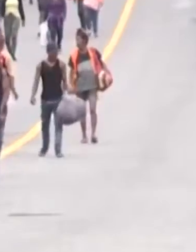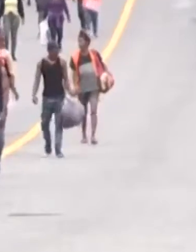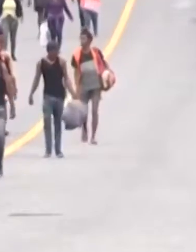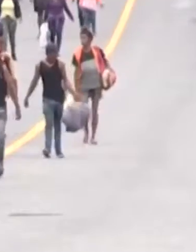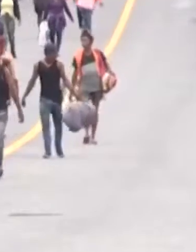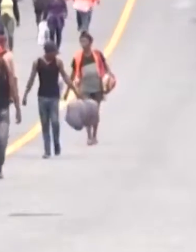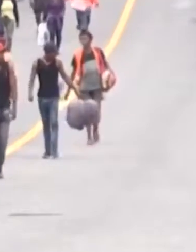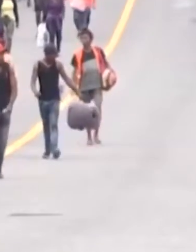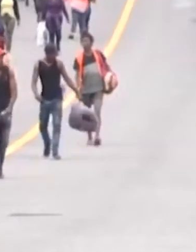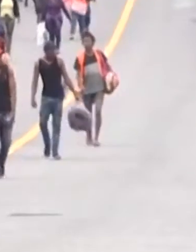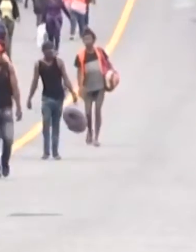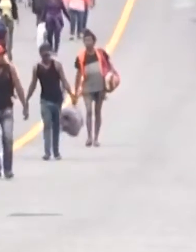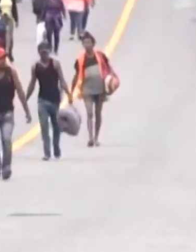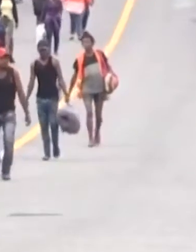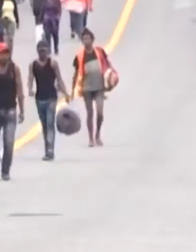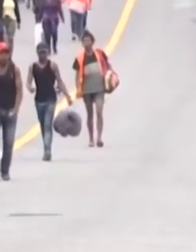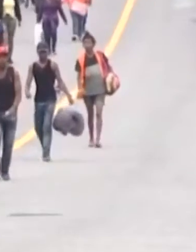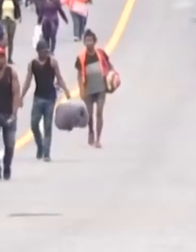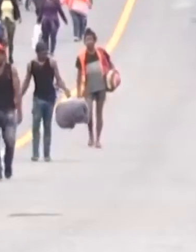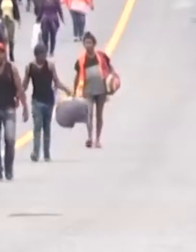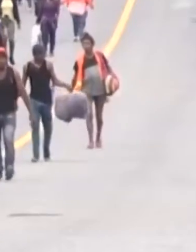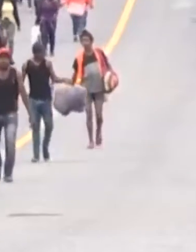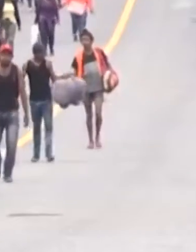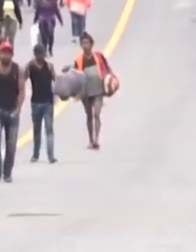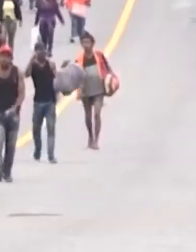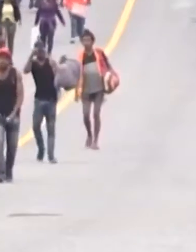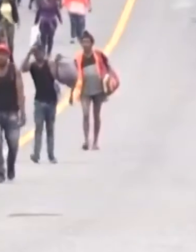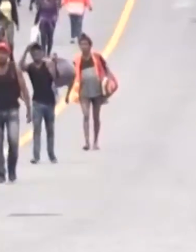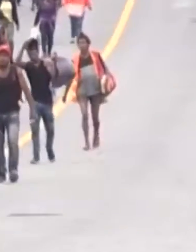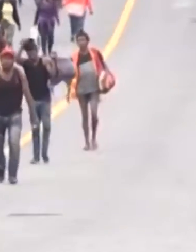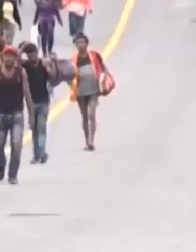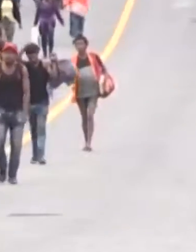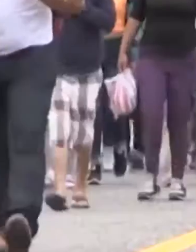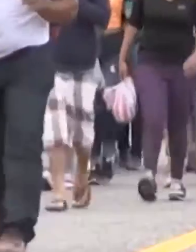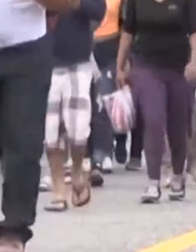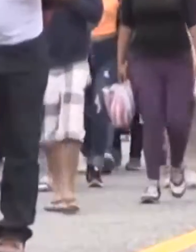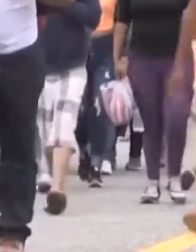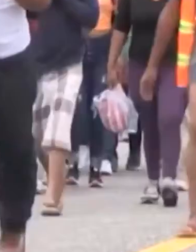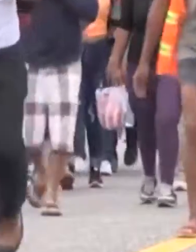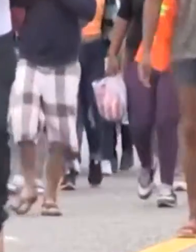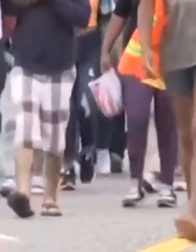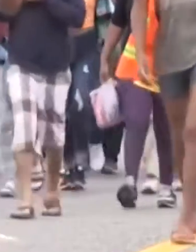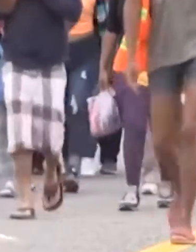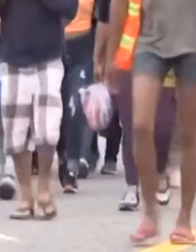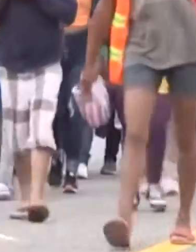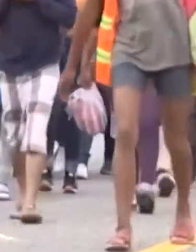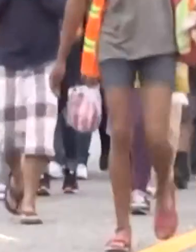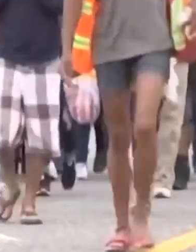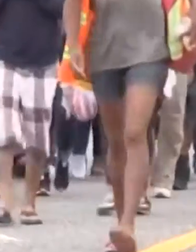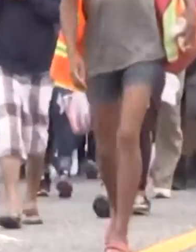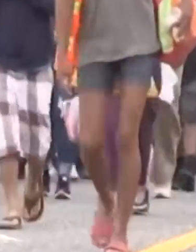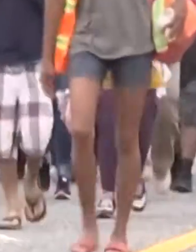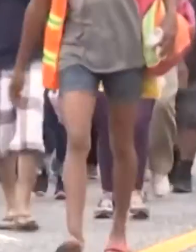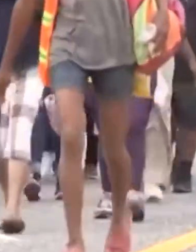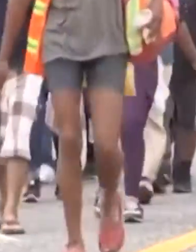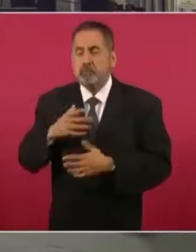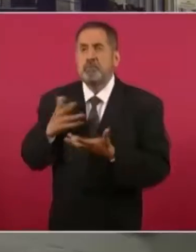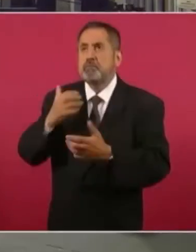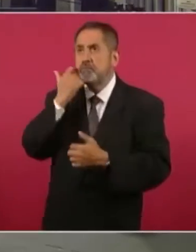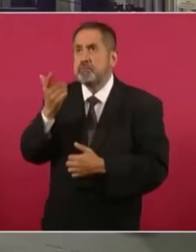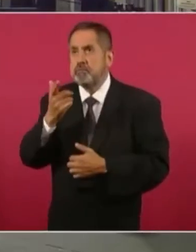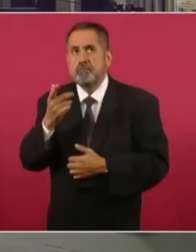poner orden y legalizar la contratación de trabajadores mexicanos y aseguró que van a ponerse de acuerdo sobre visas de